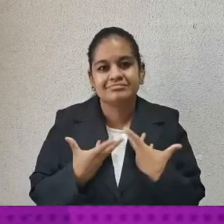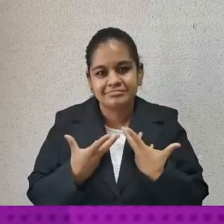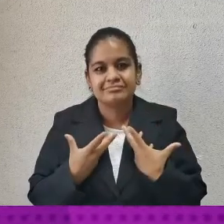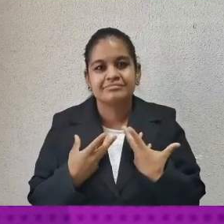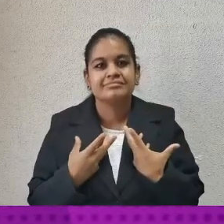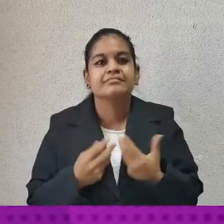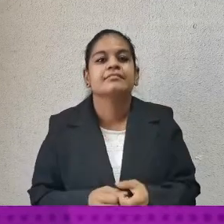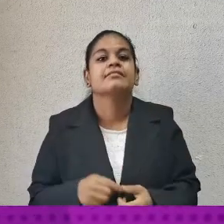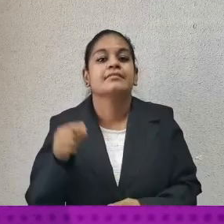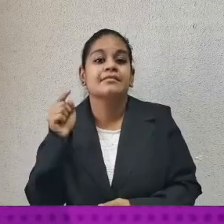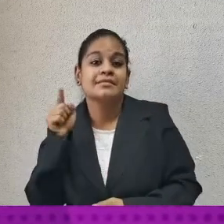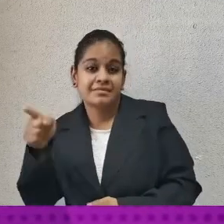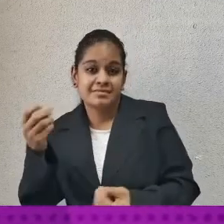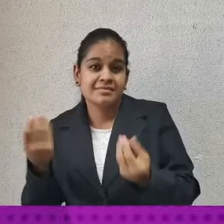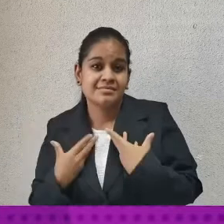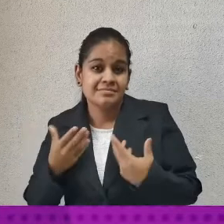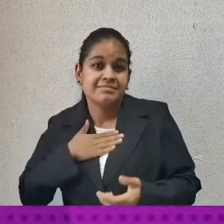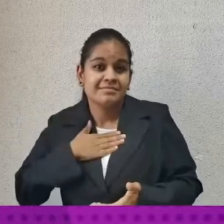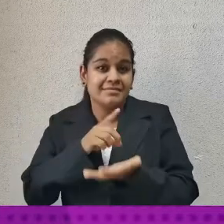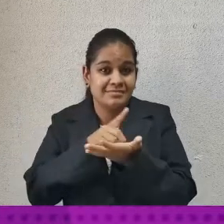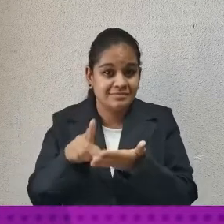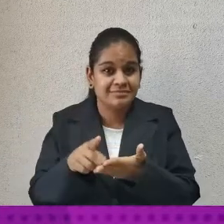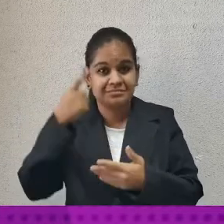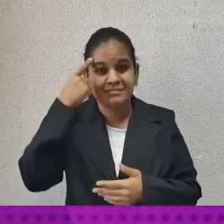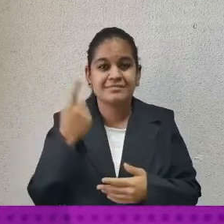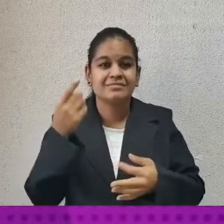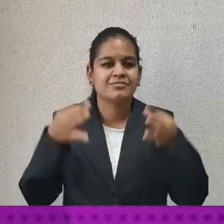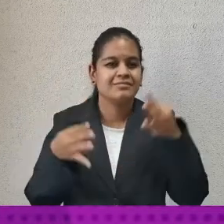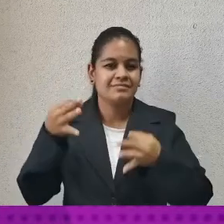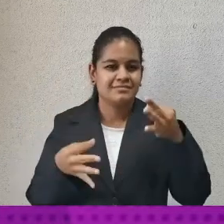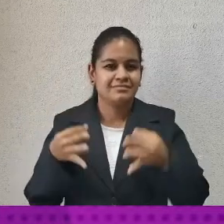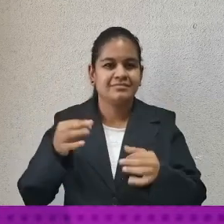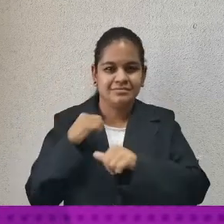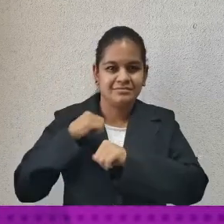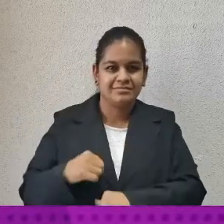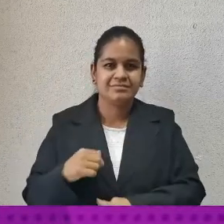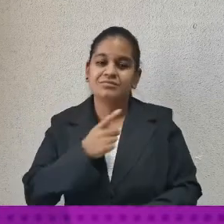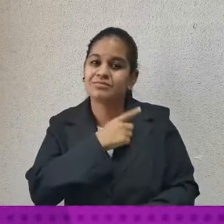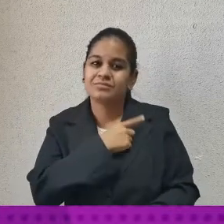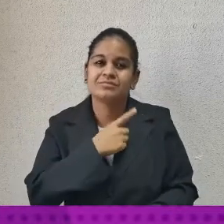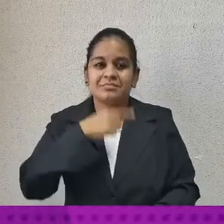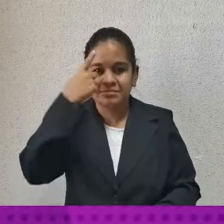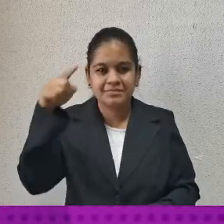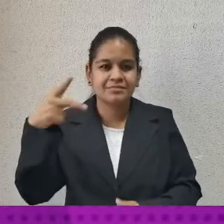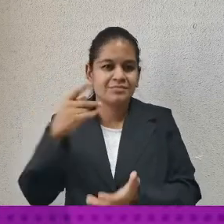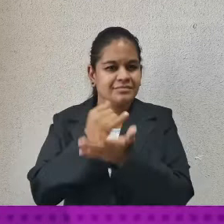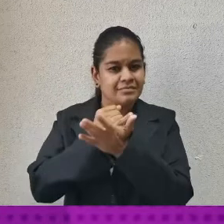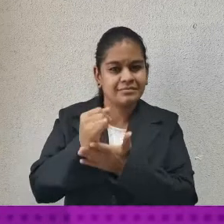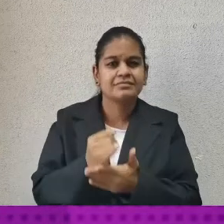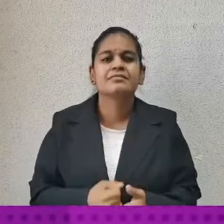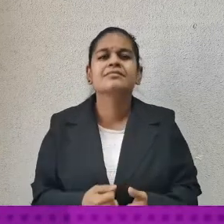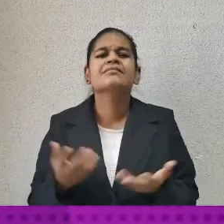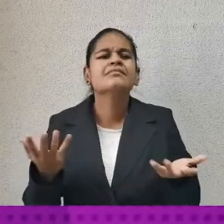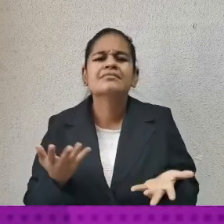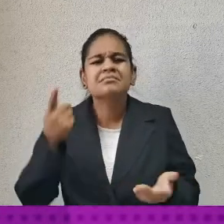es tener tribunales que gocen de plena autonomía en el dictado de sus resoluciones. ¿Para qué? Para que la ciudadanía